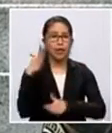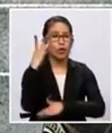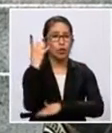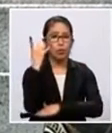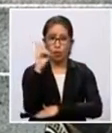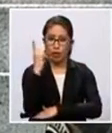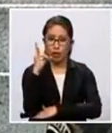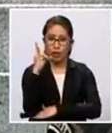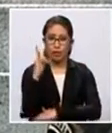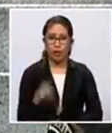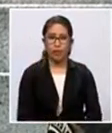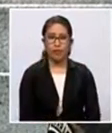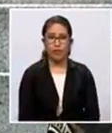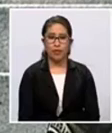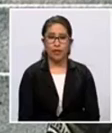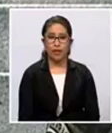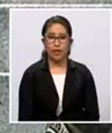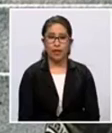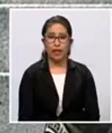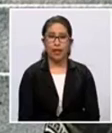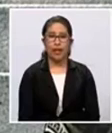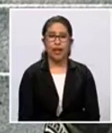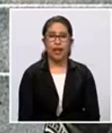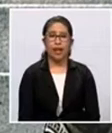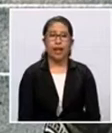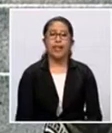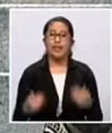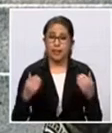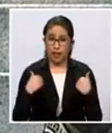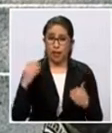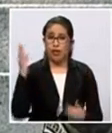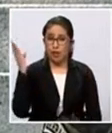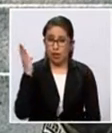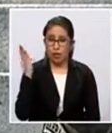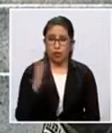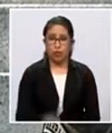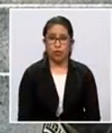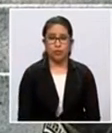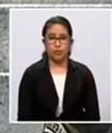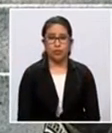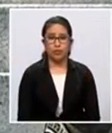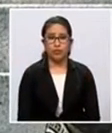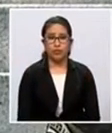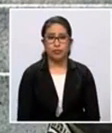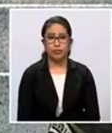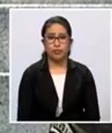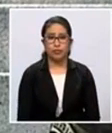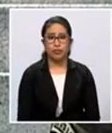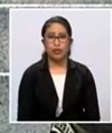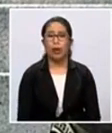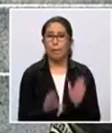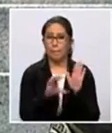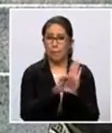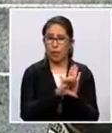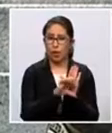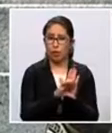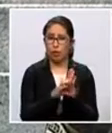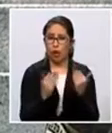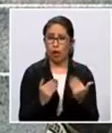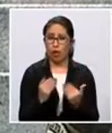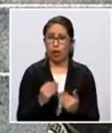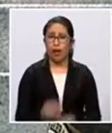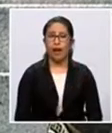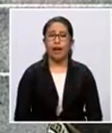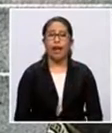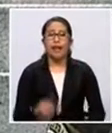país, reciba uno de los bonos o uno de los beneficios. En este caso, por ejemplo, si está recibiendo también